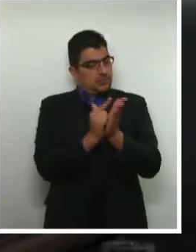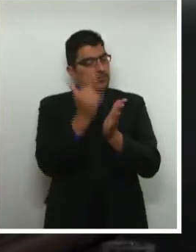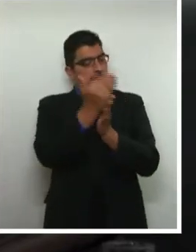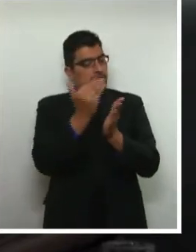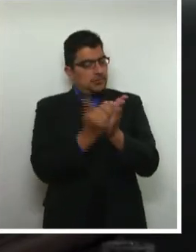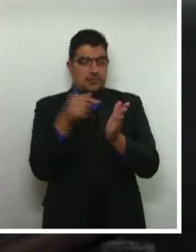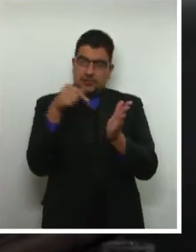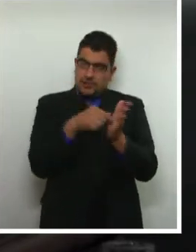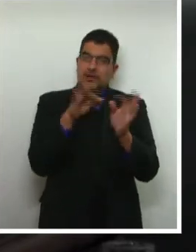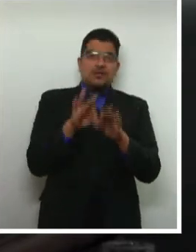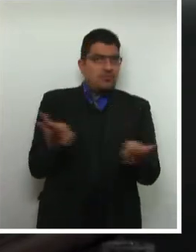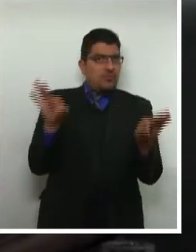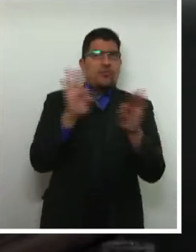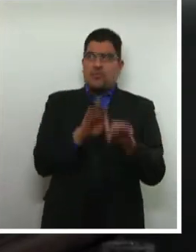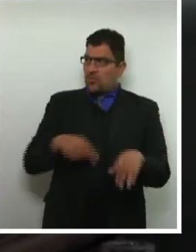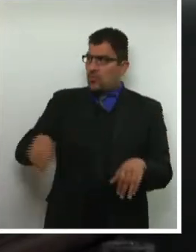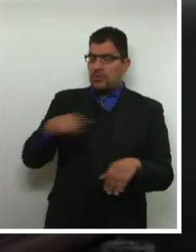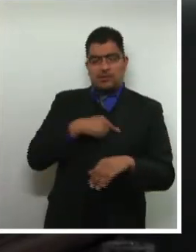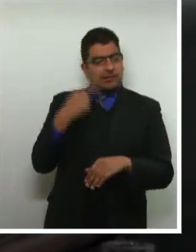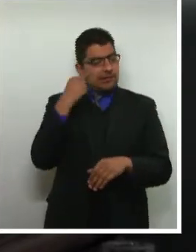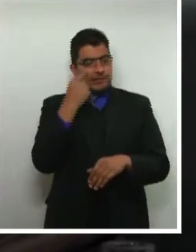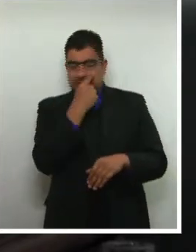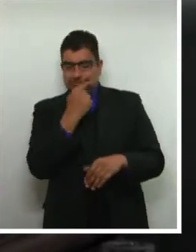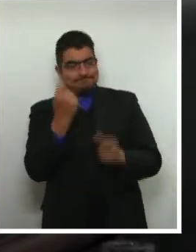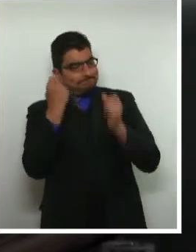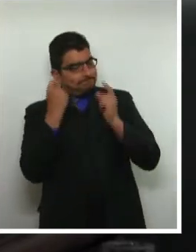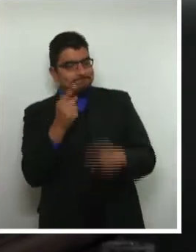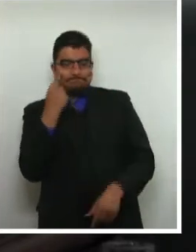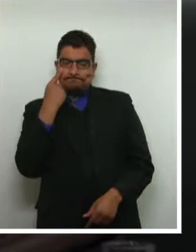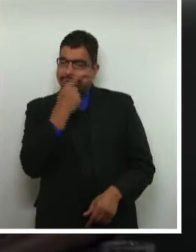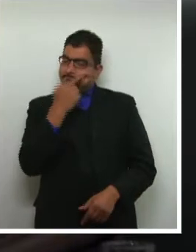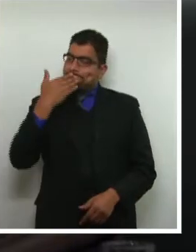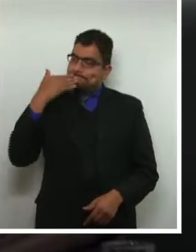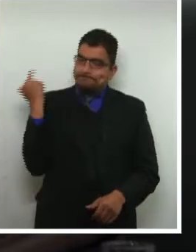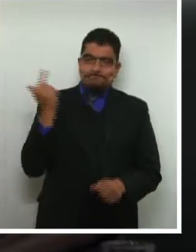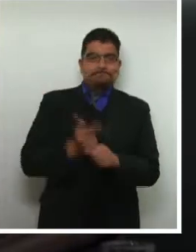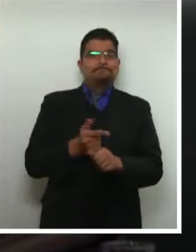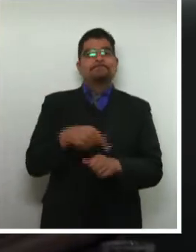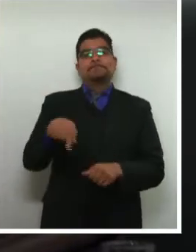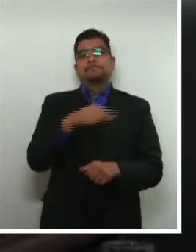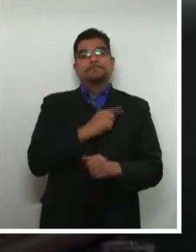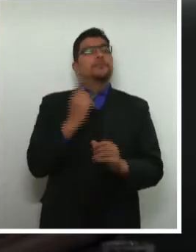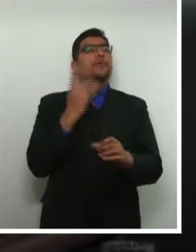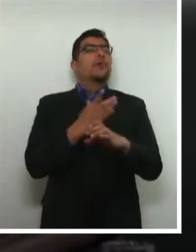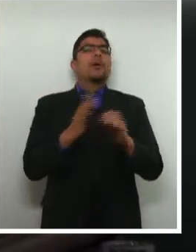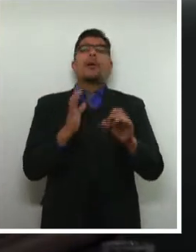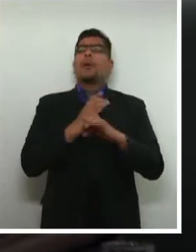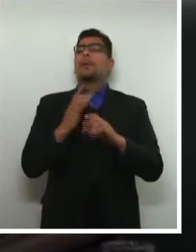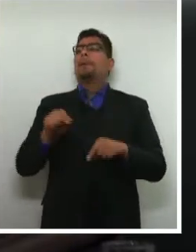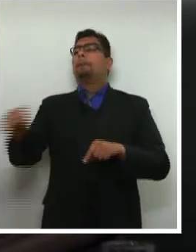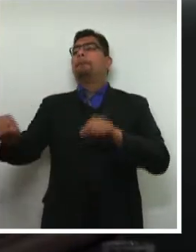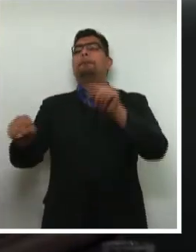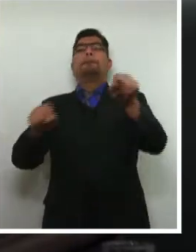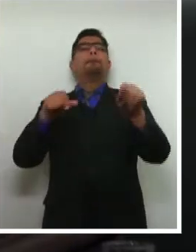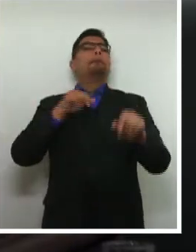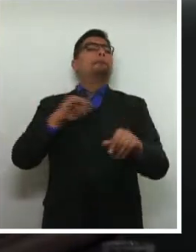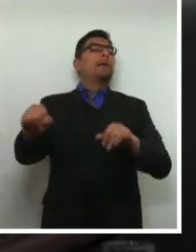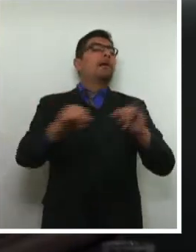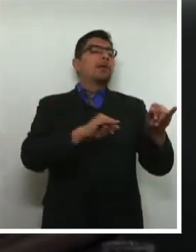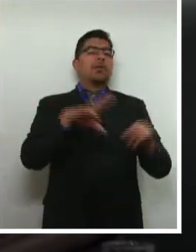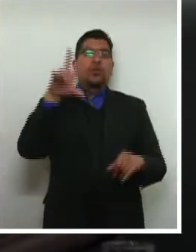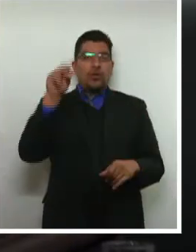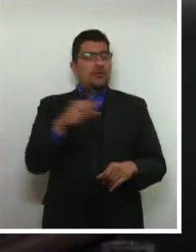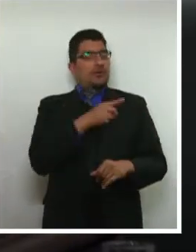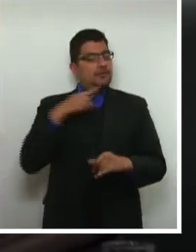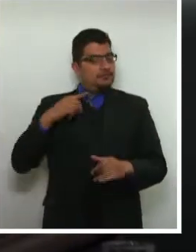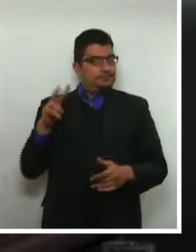Es importante que nos demos cuenta de que no solamente se tratan de monumentos aislados, sino que debemos de